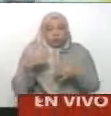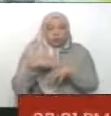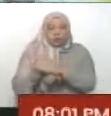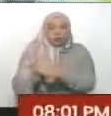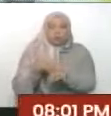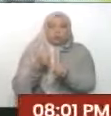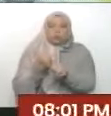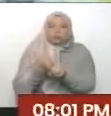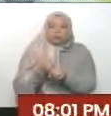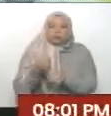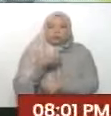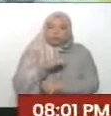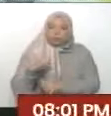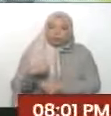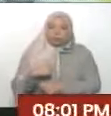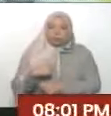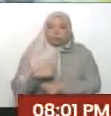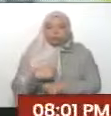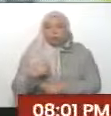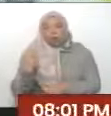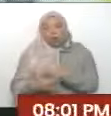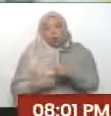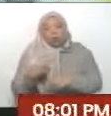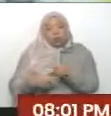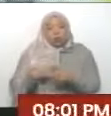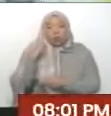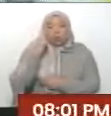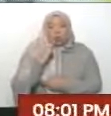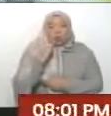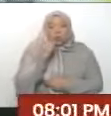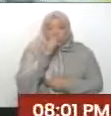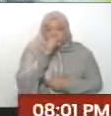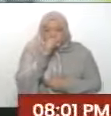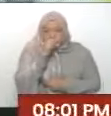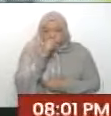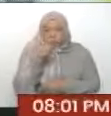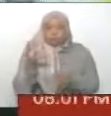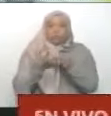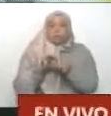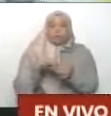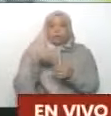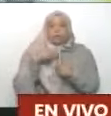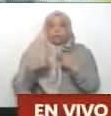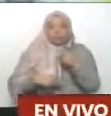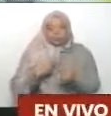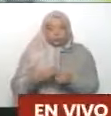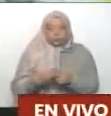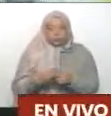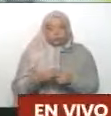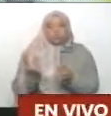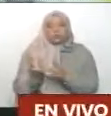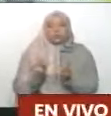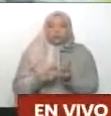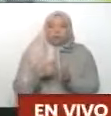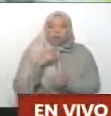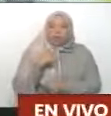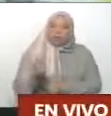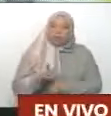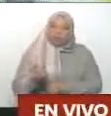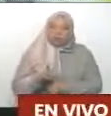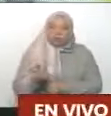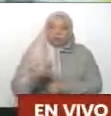que solo la revolución bolivariana, humanista, cristiana de Venezuela